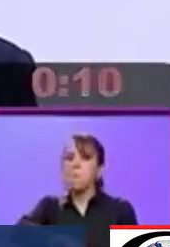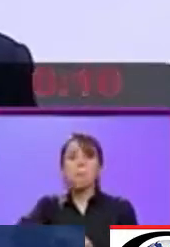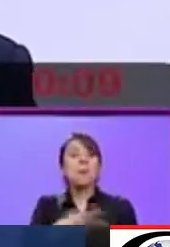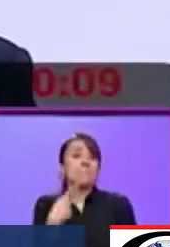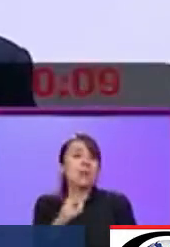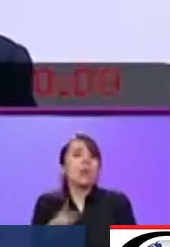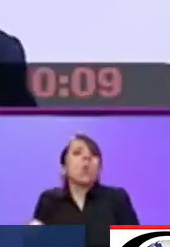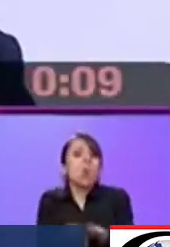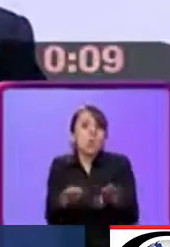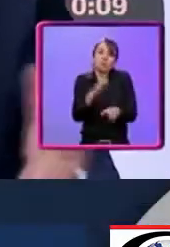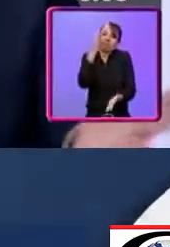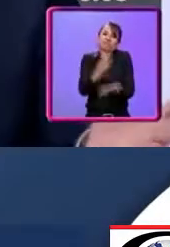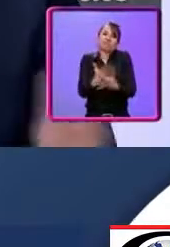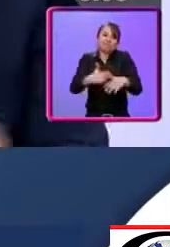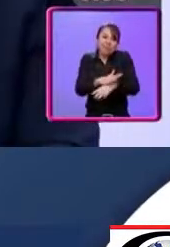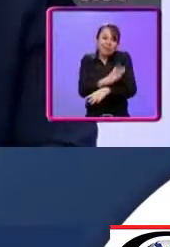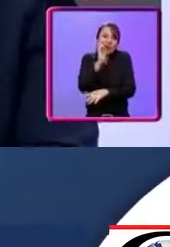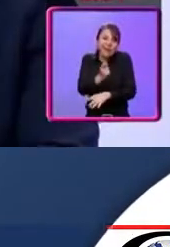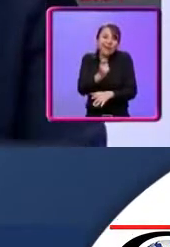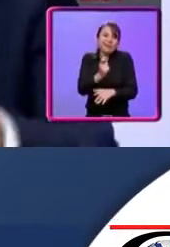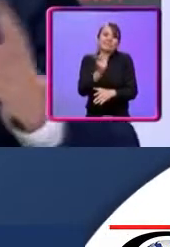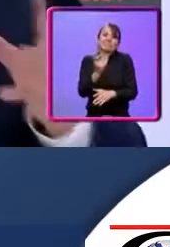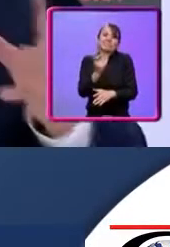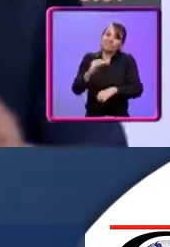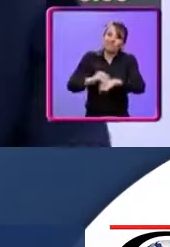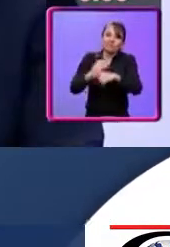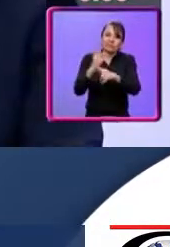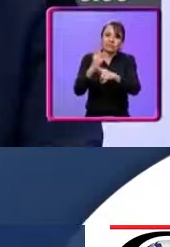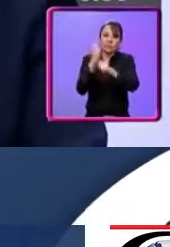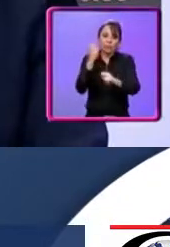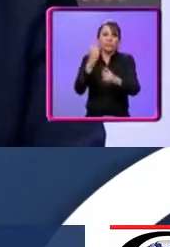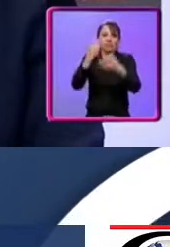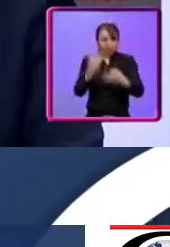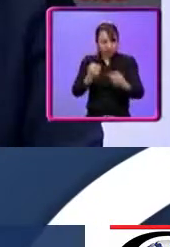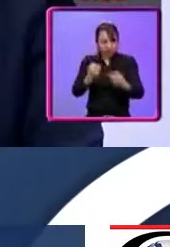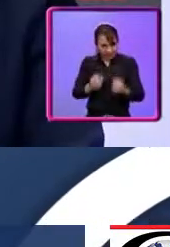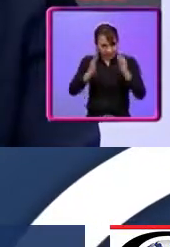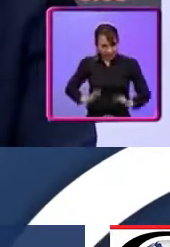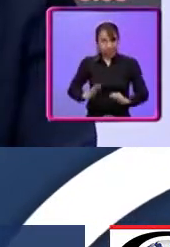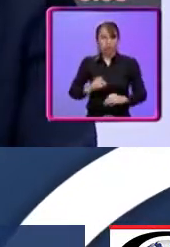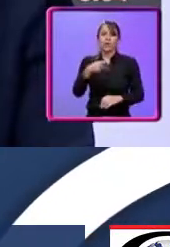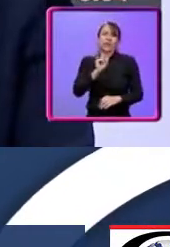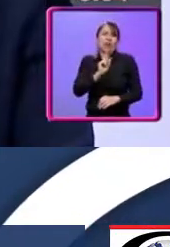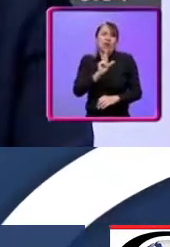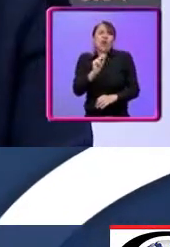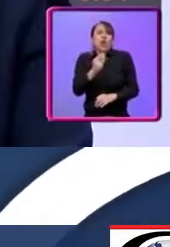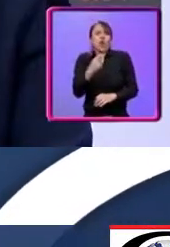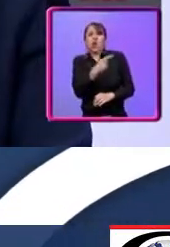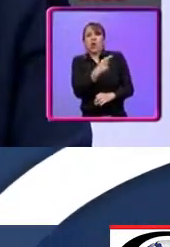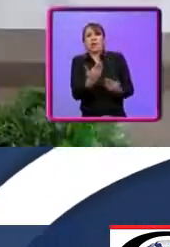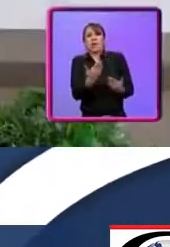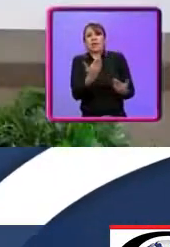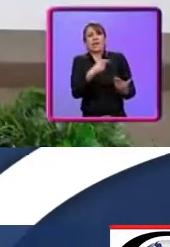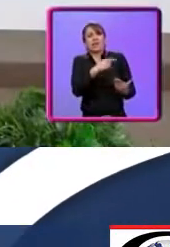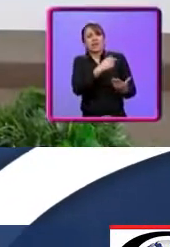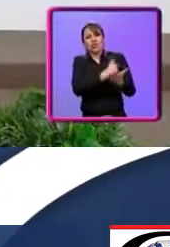Tú hiciste referencia en este debate, que es mal llamado debate, ¿no? Porque más bien